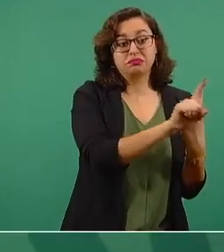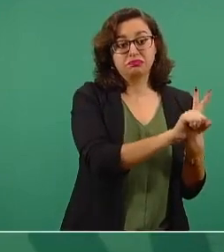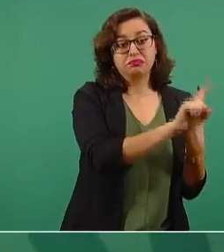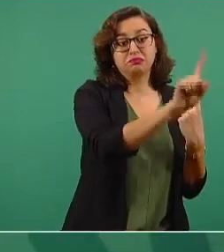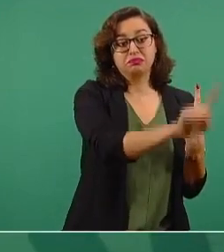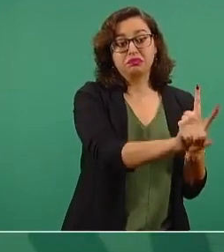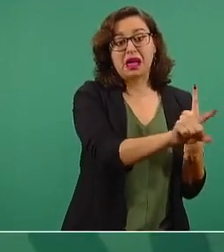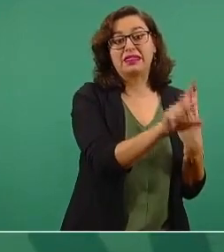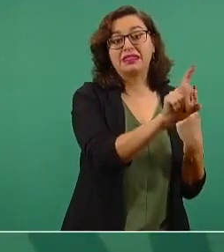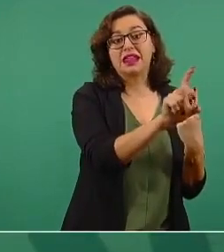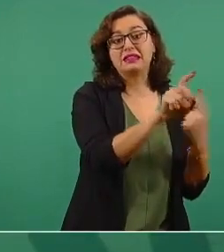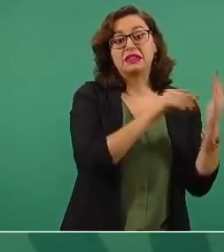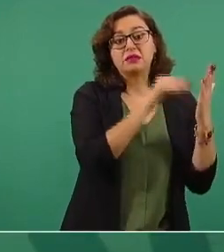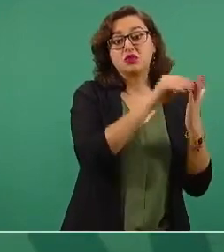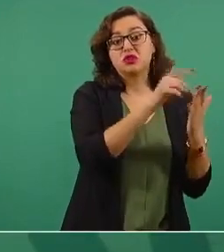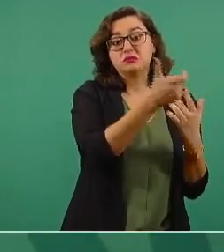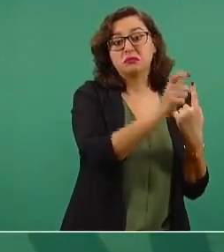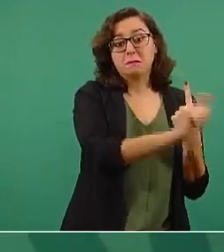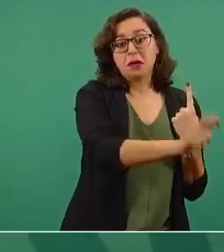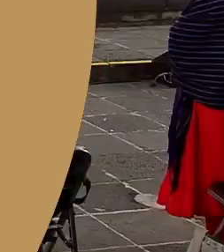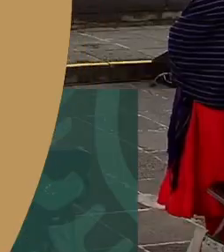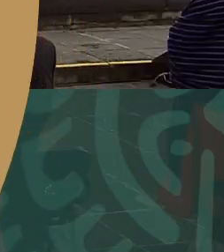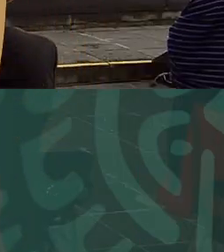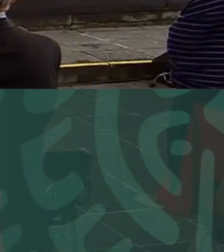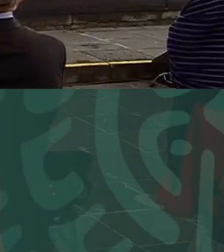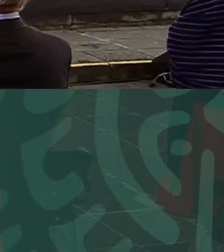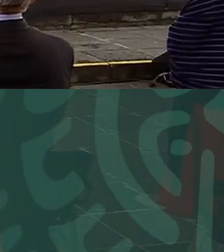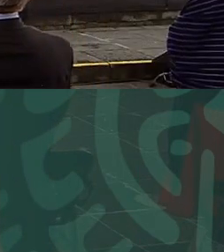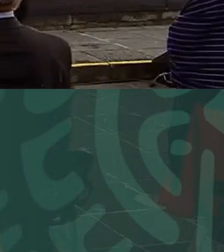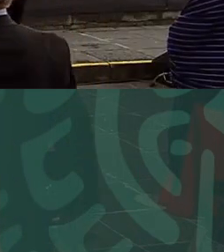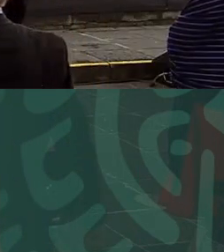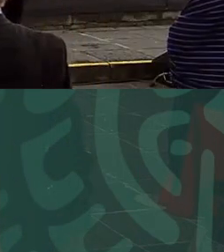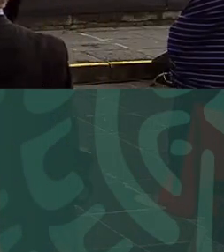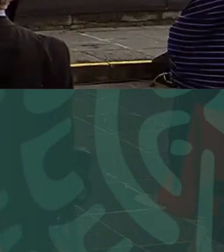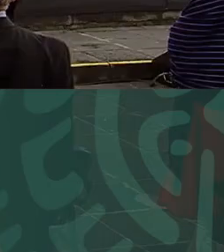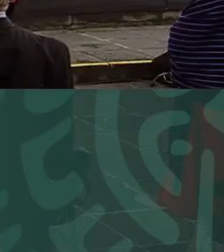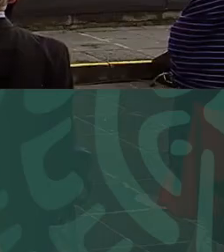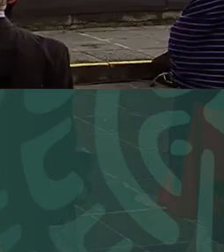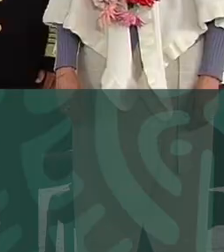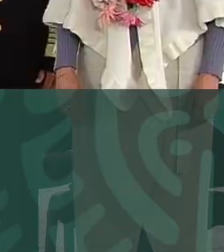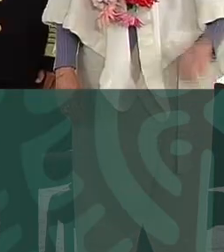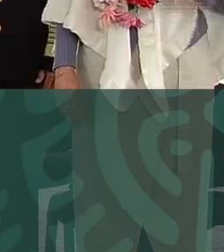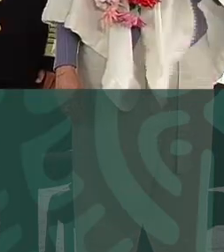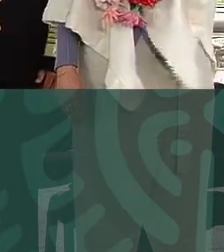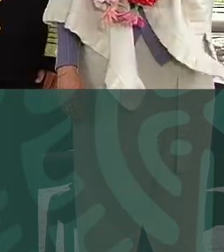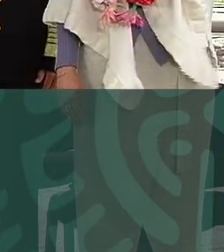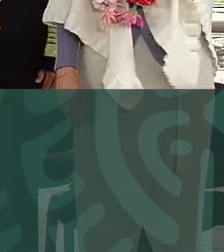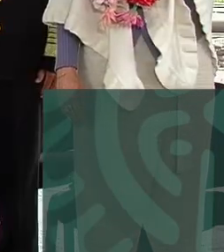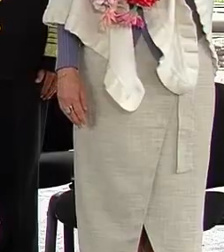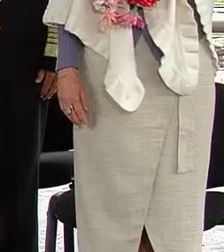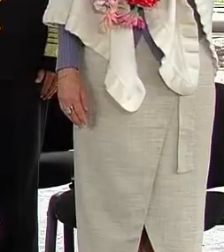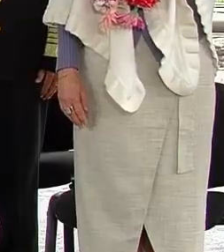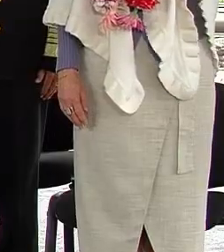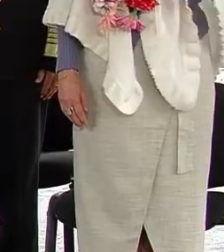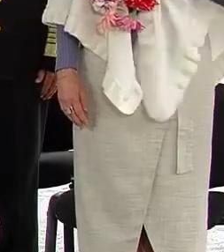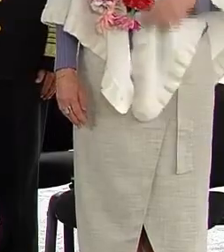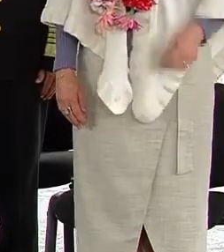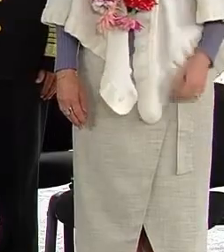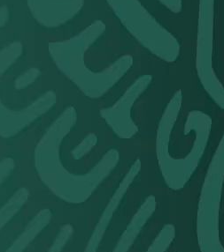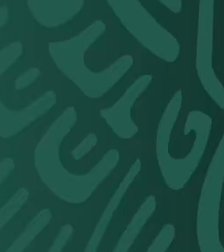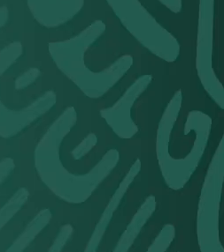Viáticos de más de 30 millones de pesos. El presidente mexicano conmemoró los 700 años de la fundación de México